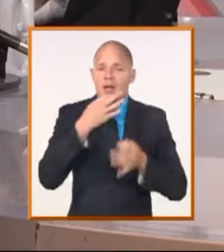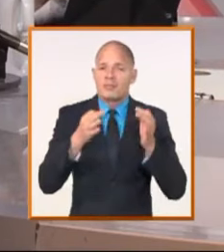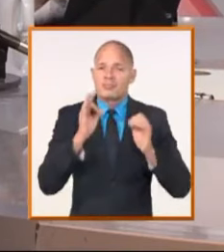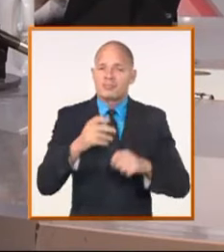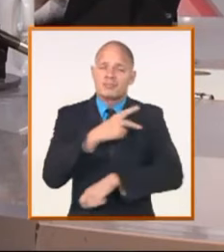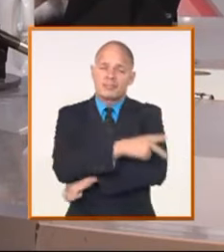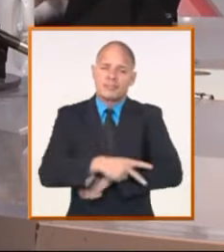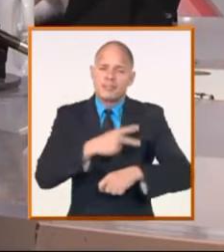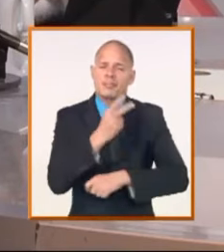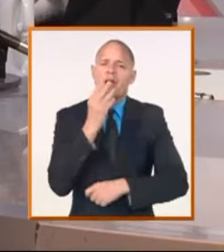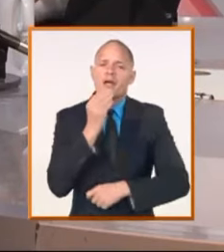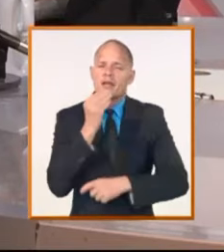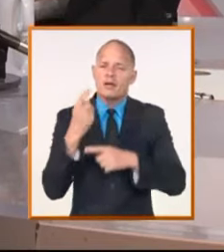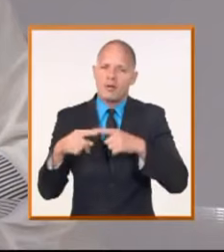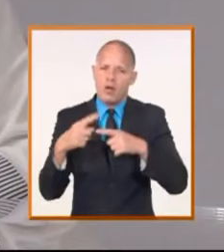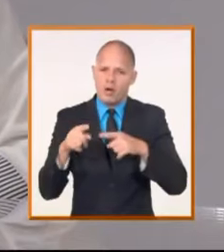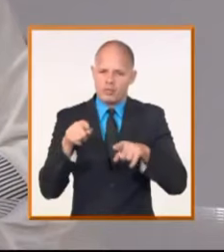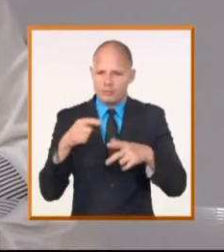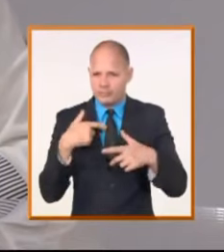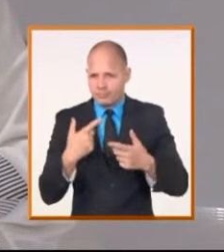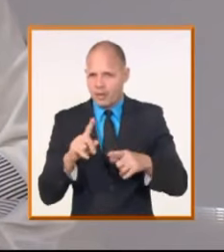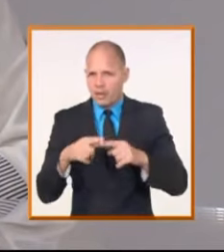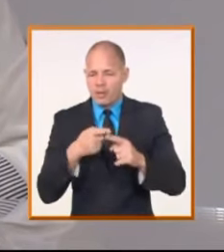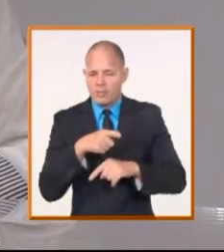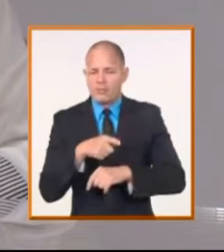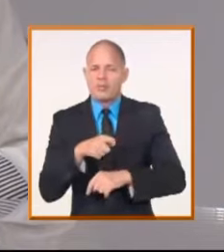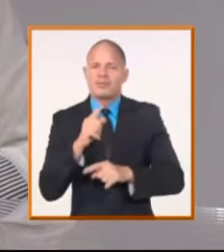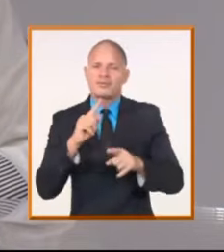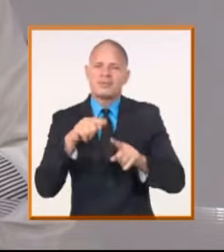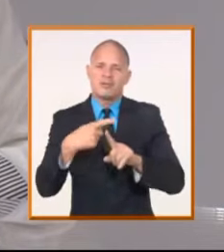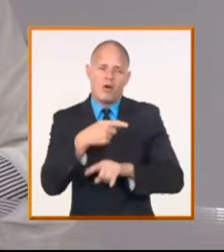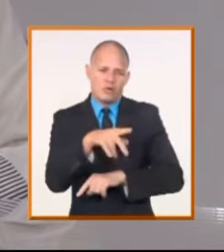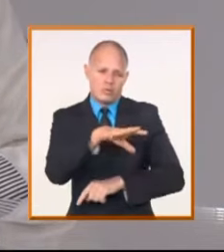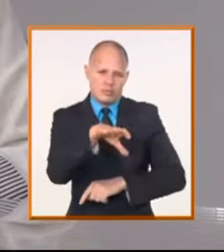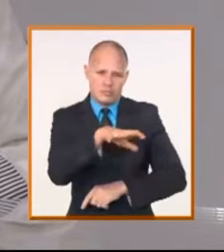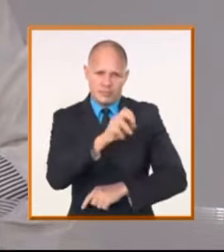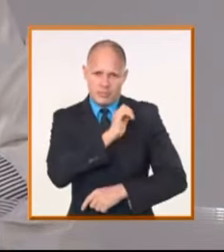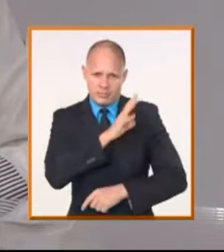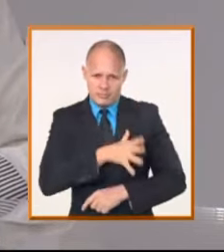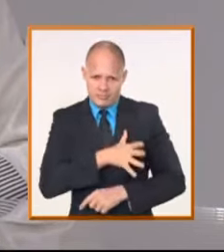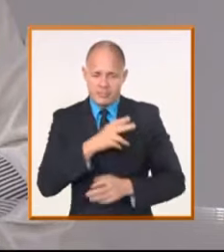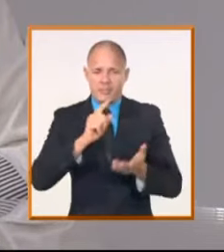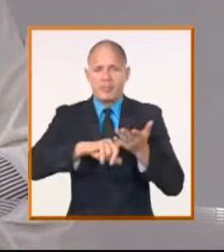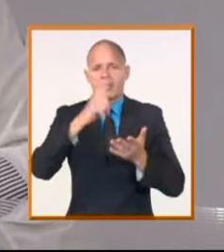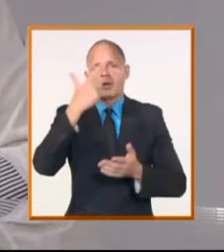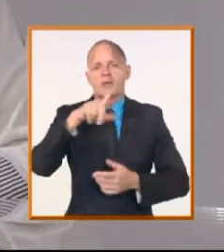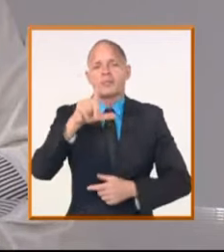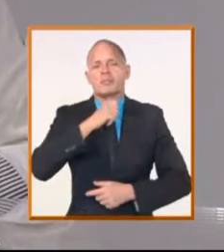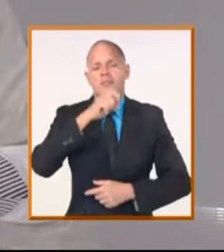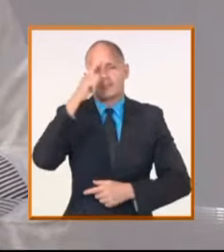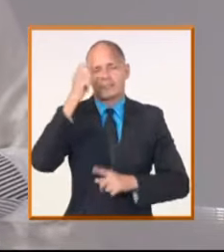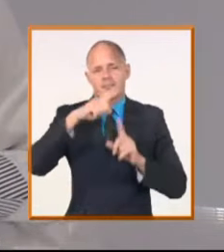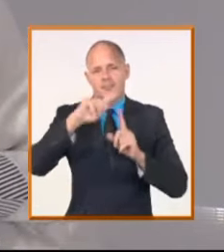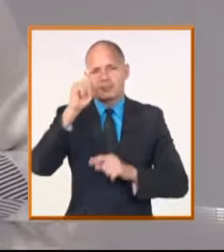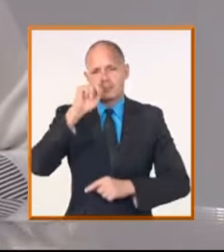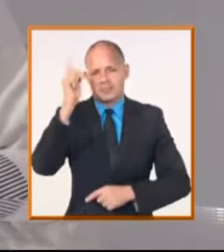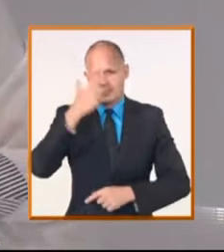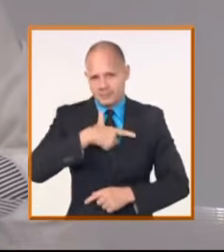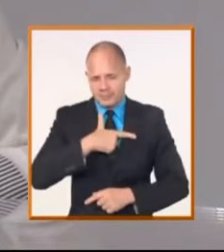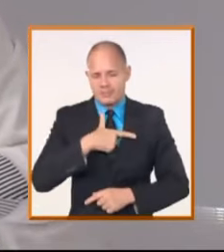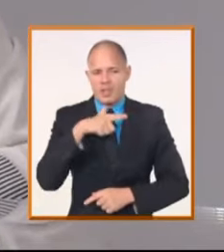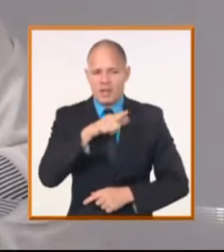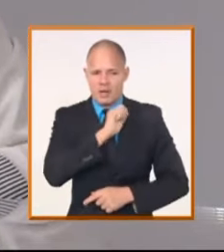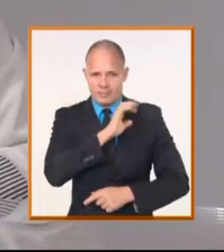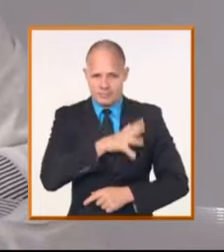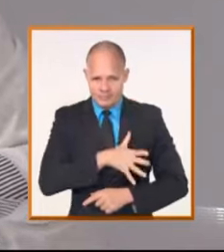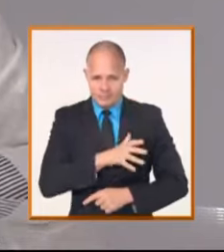interior de Gaza. Pero la historia, tú sabes que soy historiadora, la historia demuestra que tú puedes arrasar